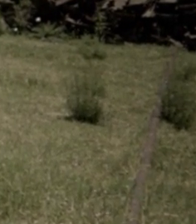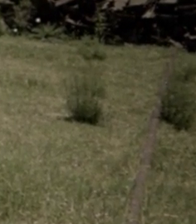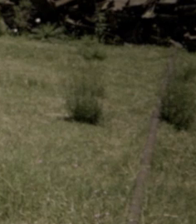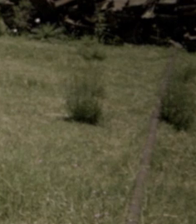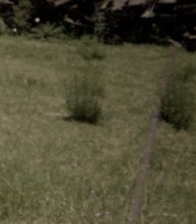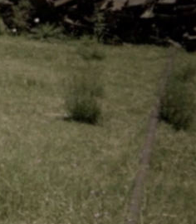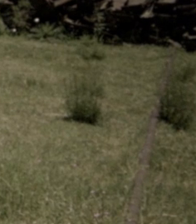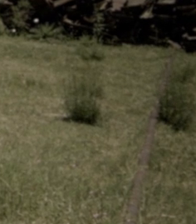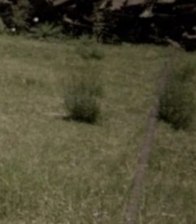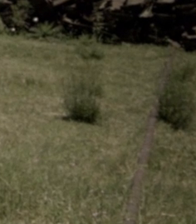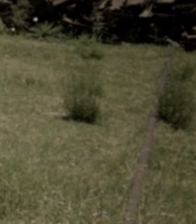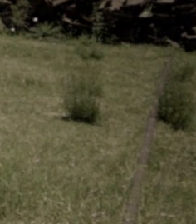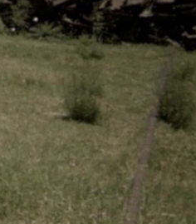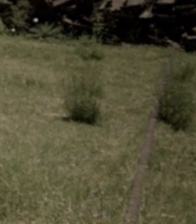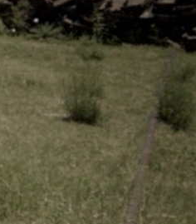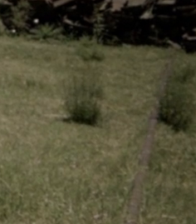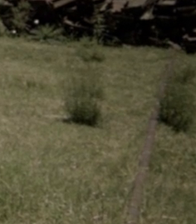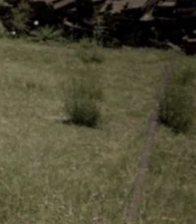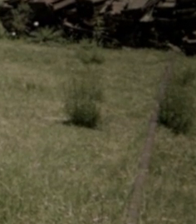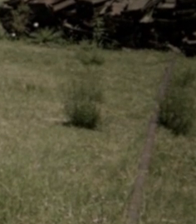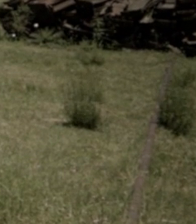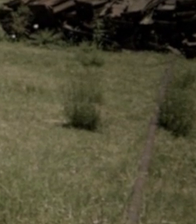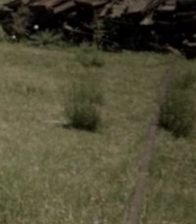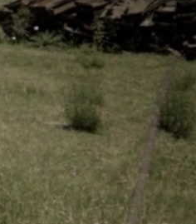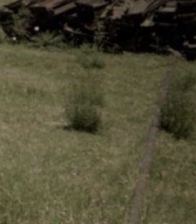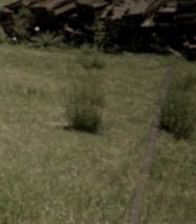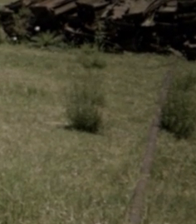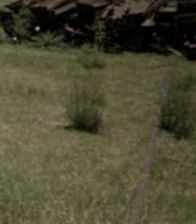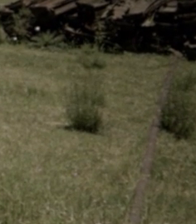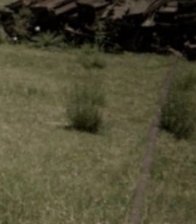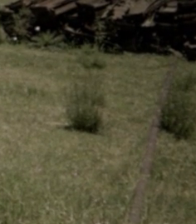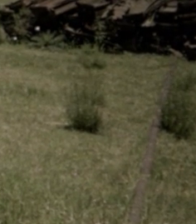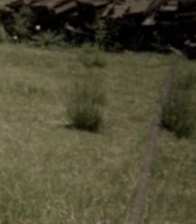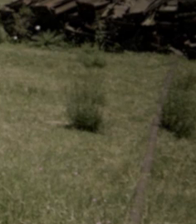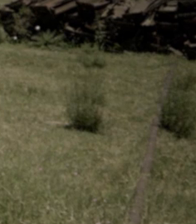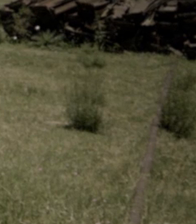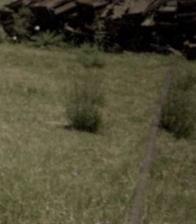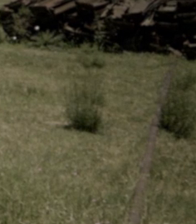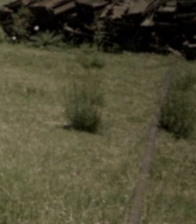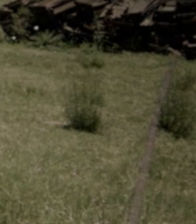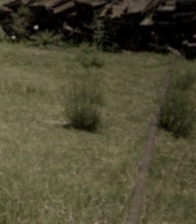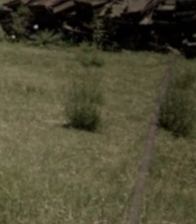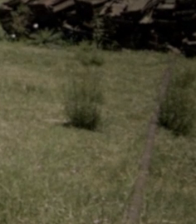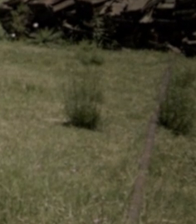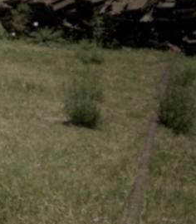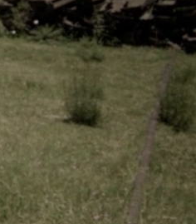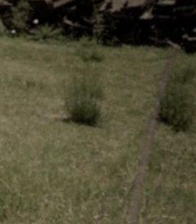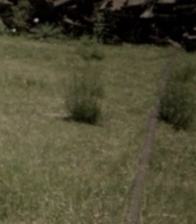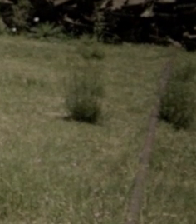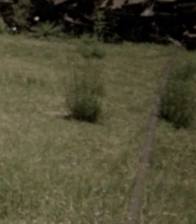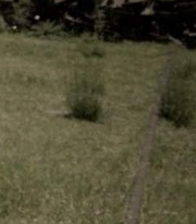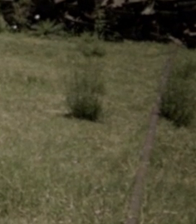la calidad de vida nosotros mejoró muchísimo como familia no por él puedes sentarte y no es una obligación